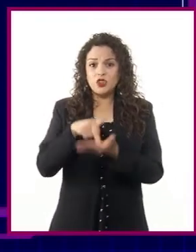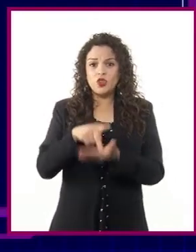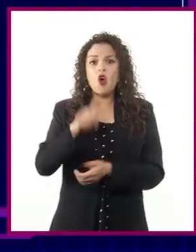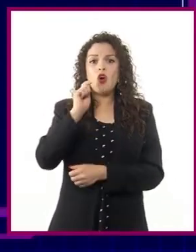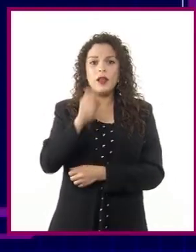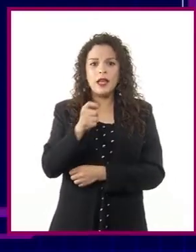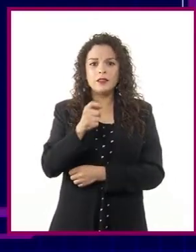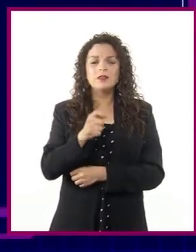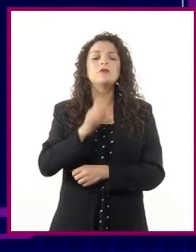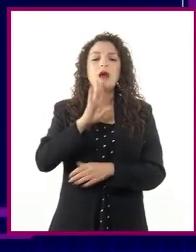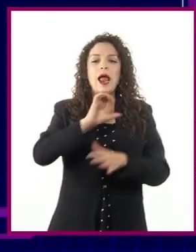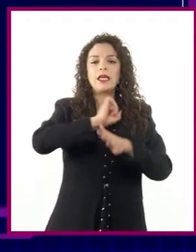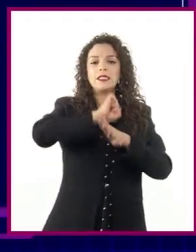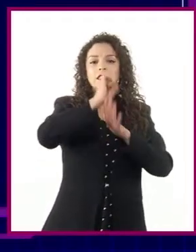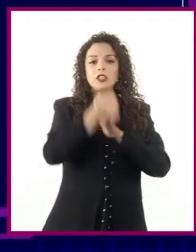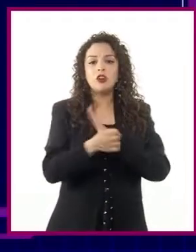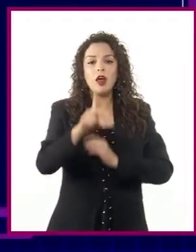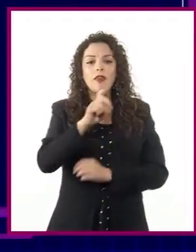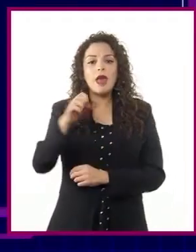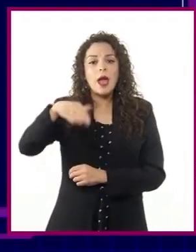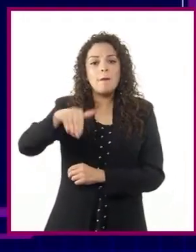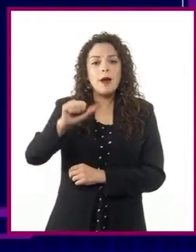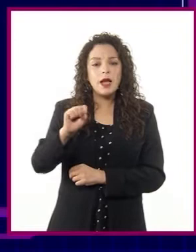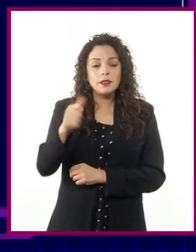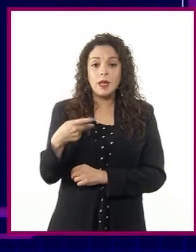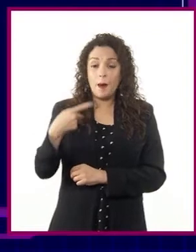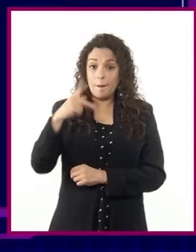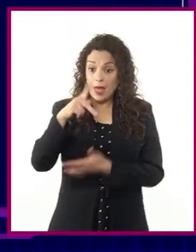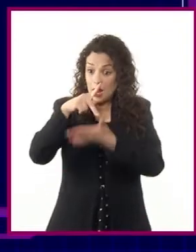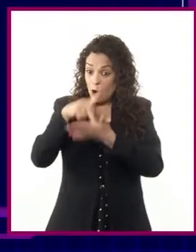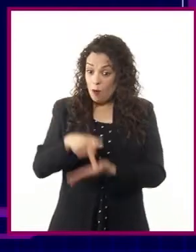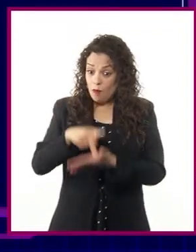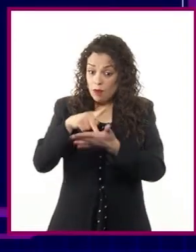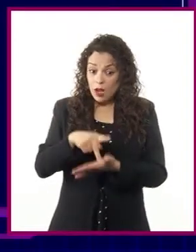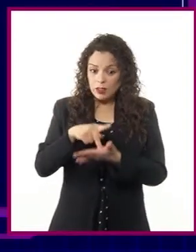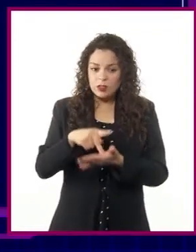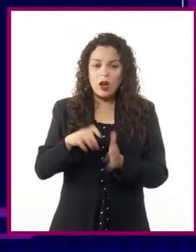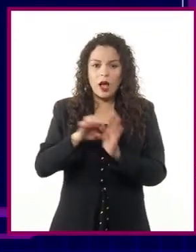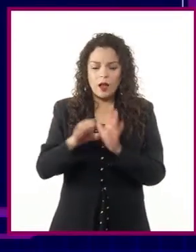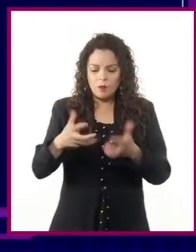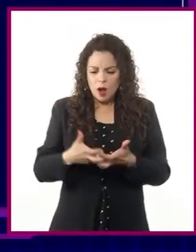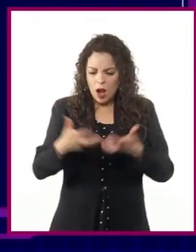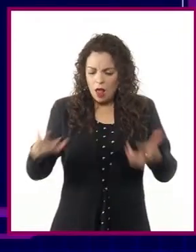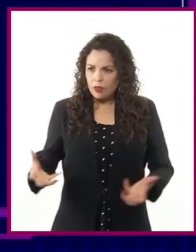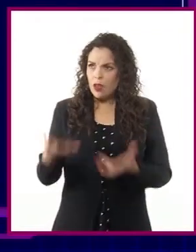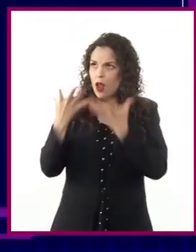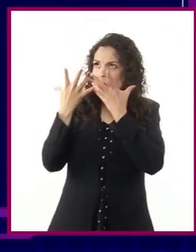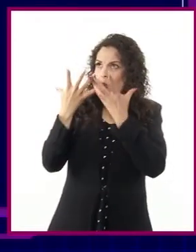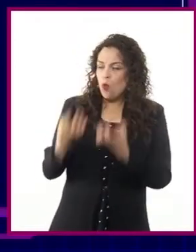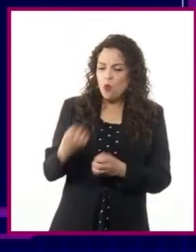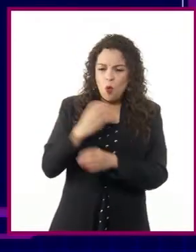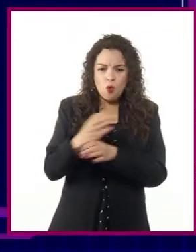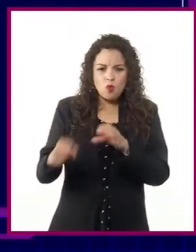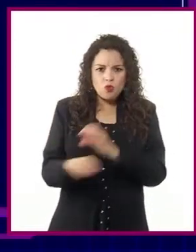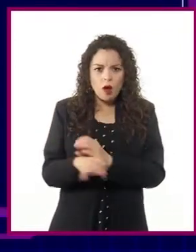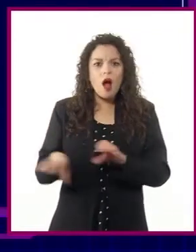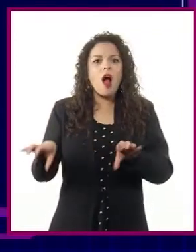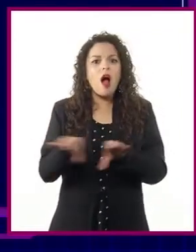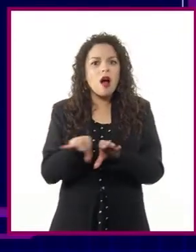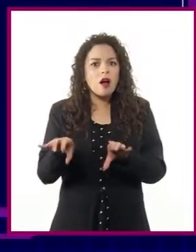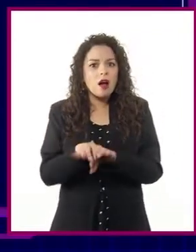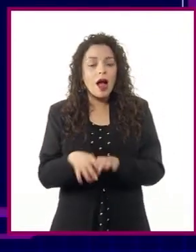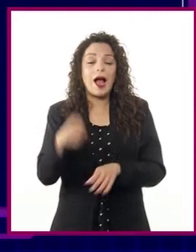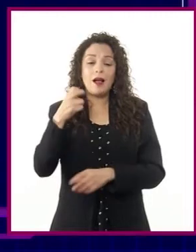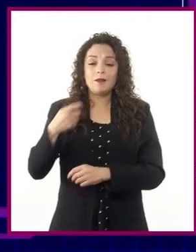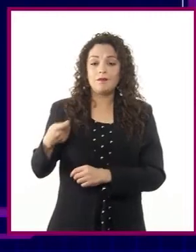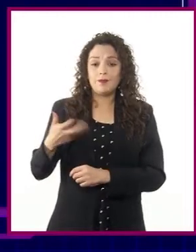masa. Sin embargo, el peso tiene que ver con la fuerza con la que la Tierra atrae un cuerpo. Por eso se dice que la